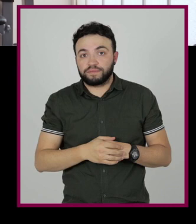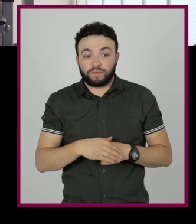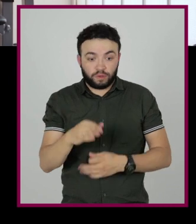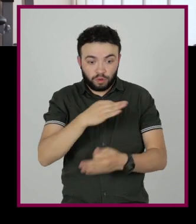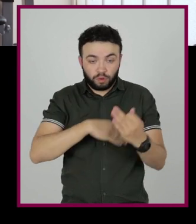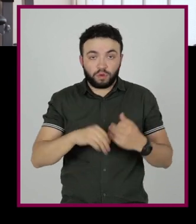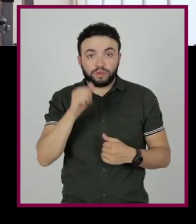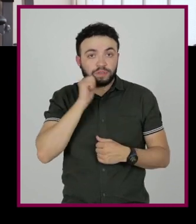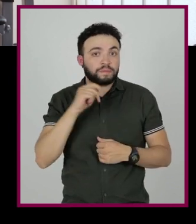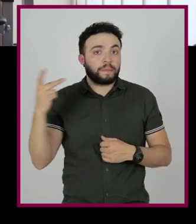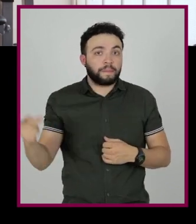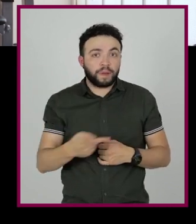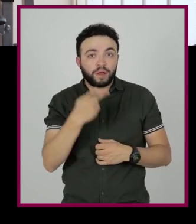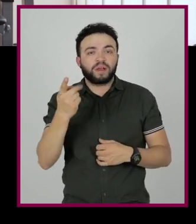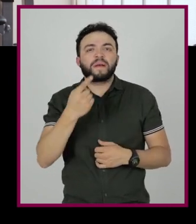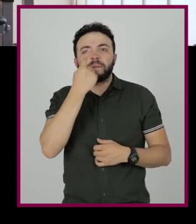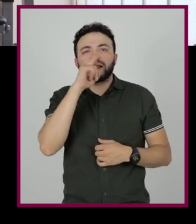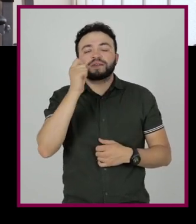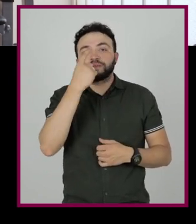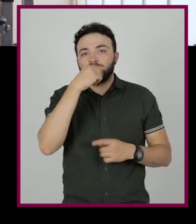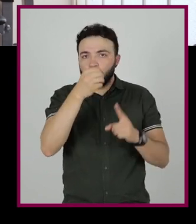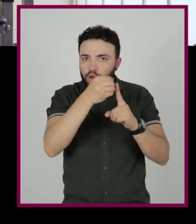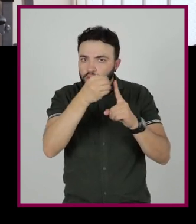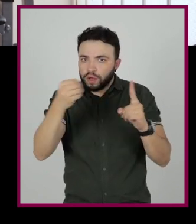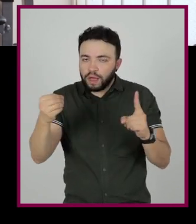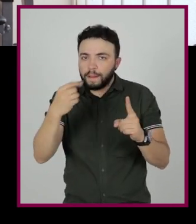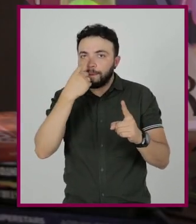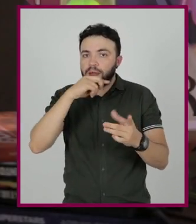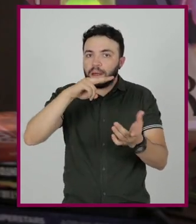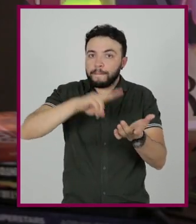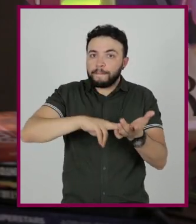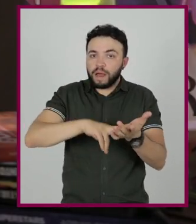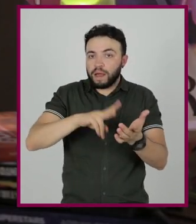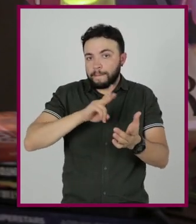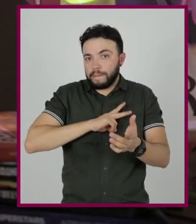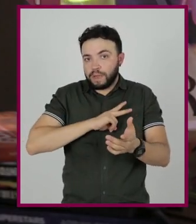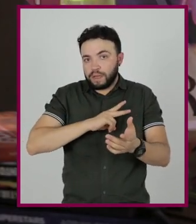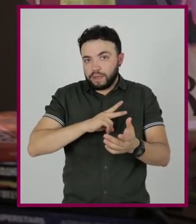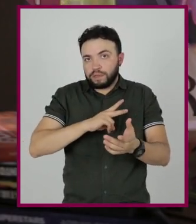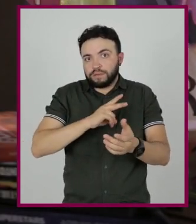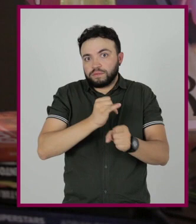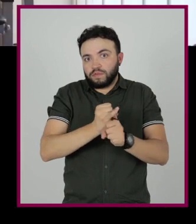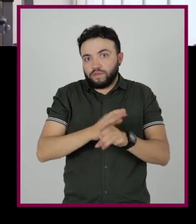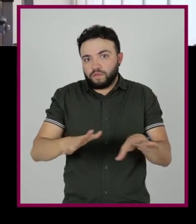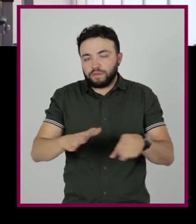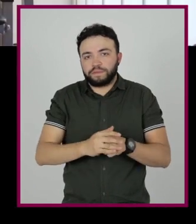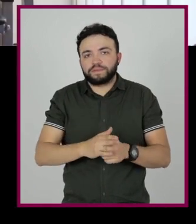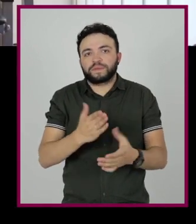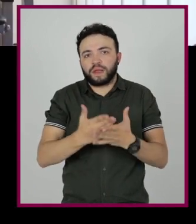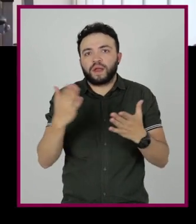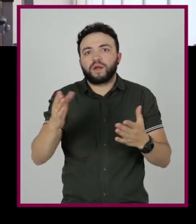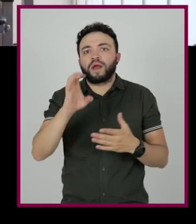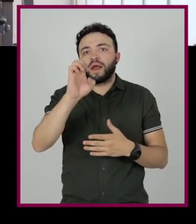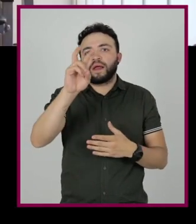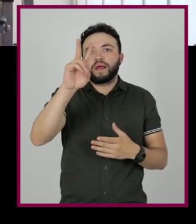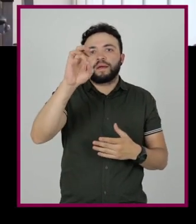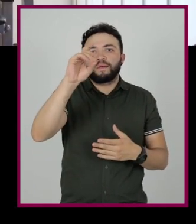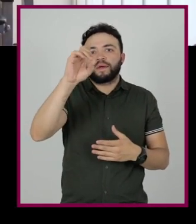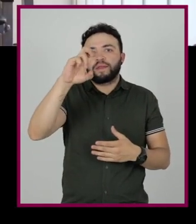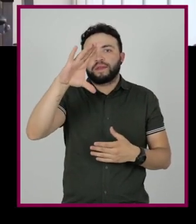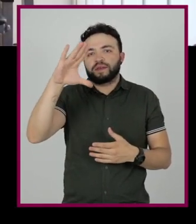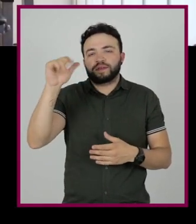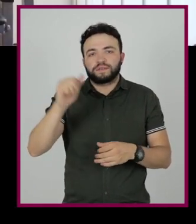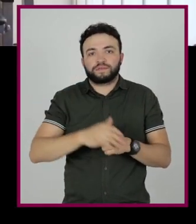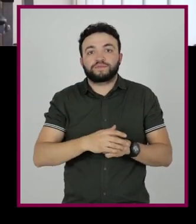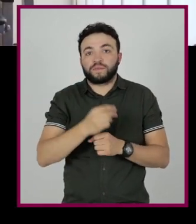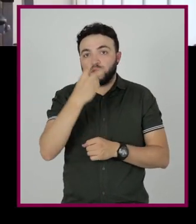estamos realizando nos permiten organizar y validar nuestra información. Ahora vayamos a la siguiente, las evidencias. Las cuales